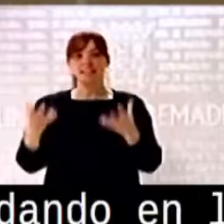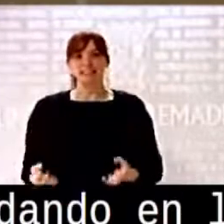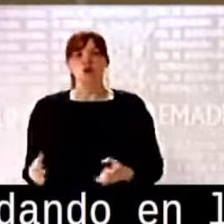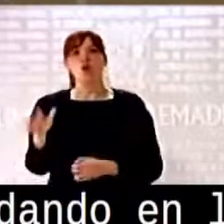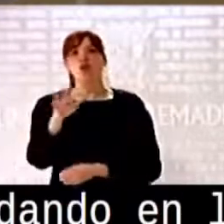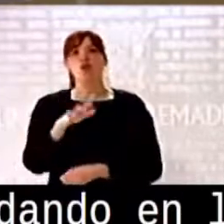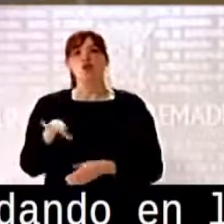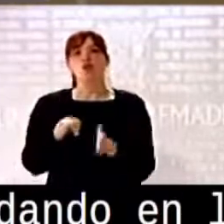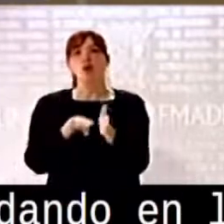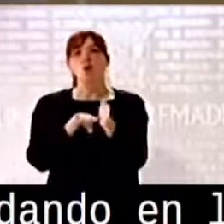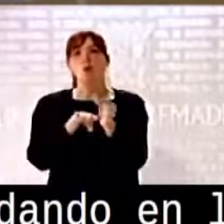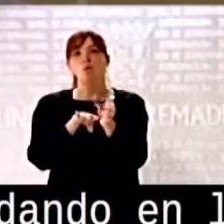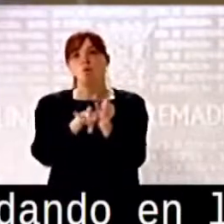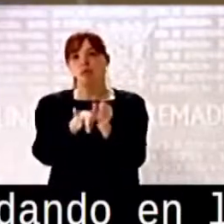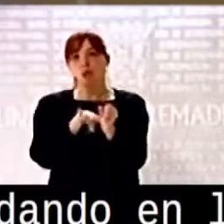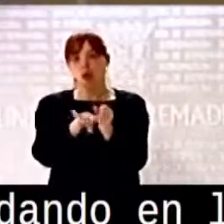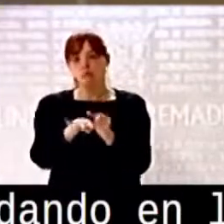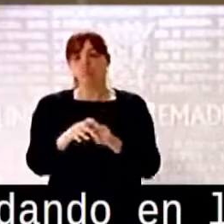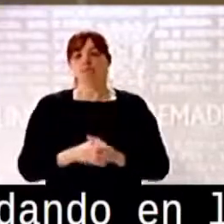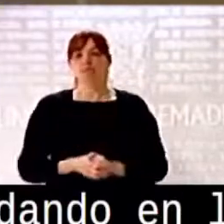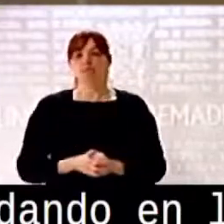cuenca del Guadiana.